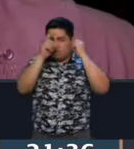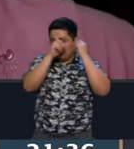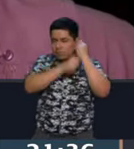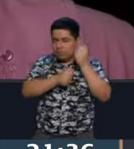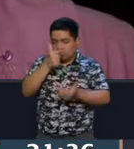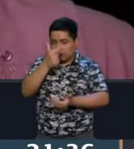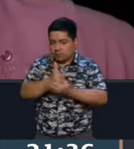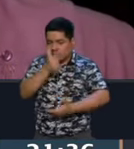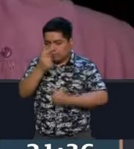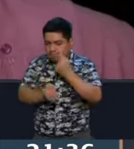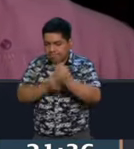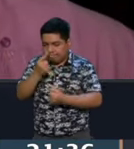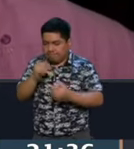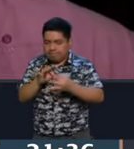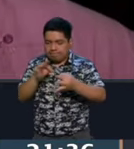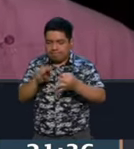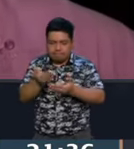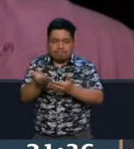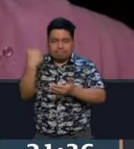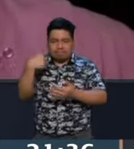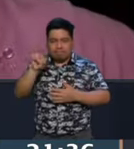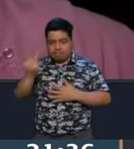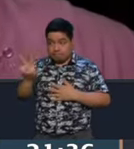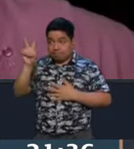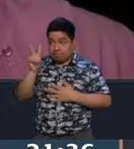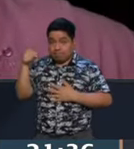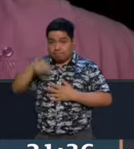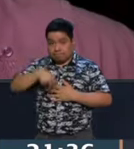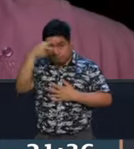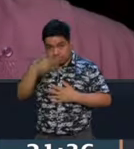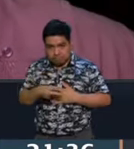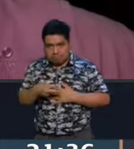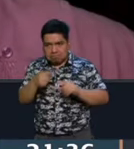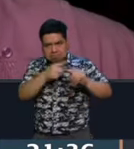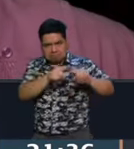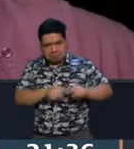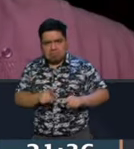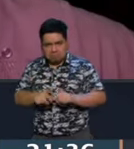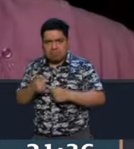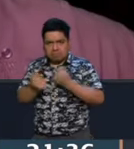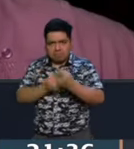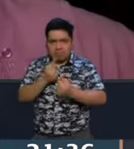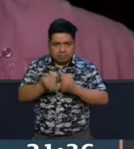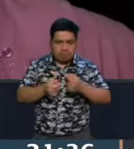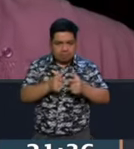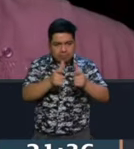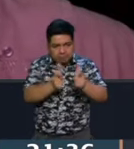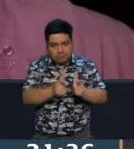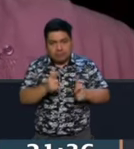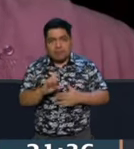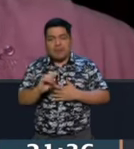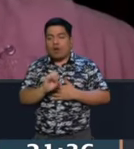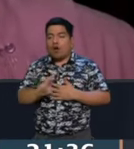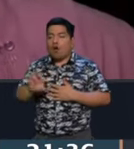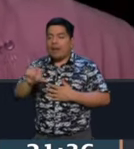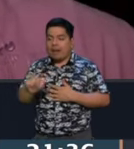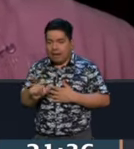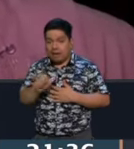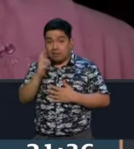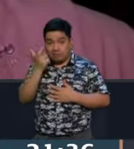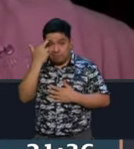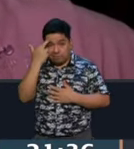maestría en una universidad privada mexicana. Braulio, ¿cómo ves? Pues un tema bastante complejo, pero también algo que me gustaría comentarle, y